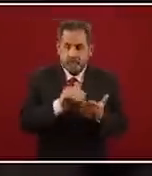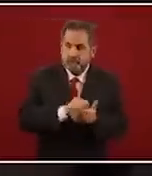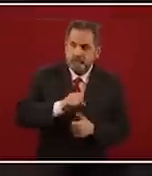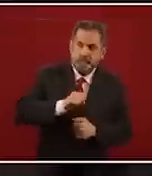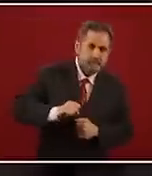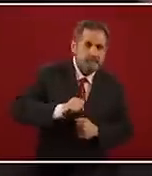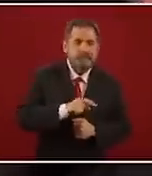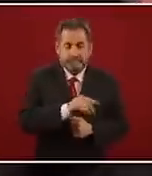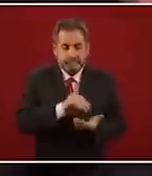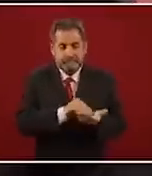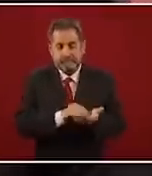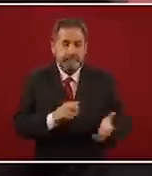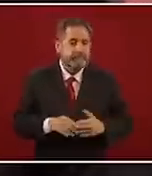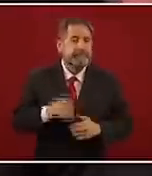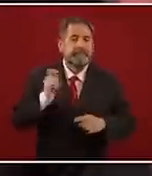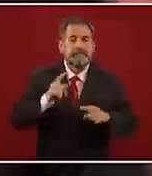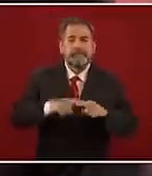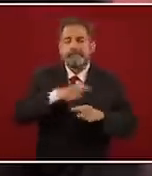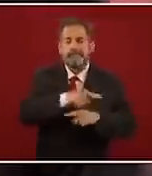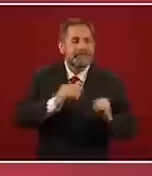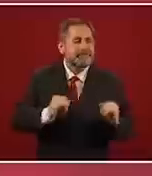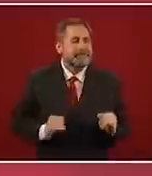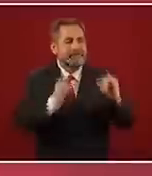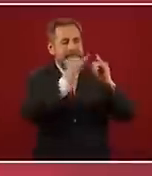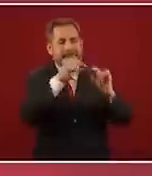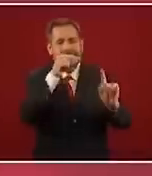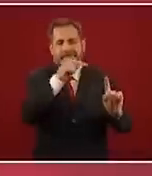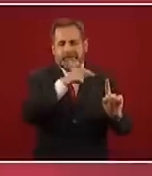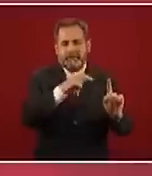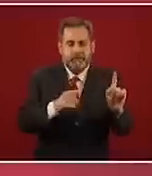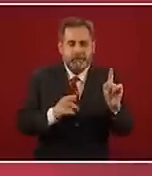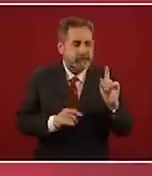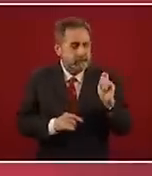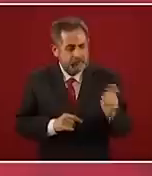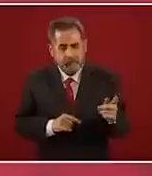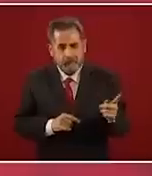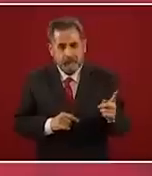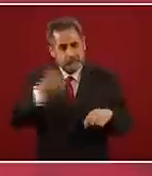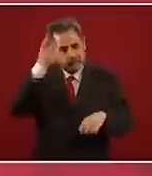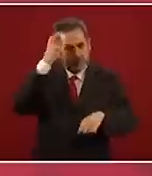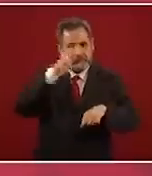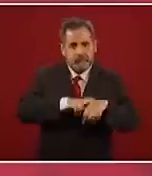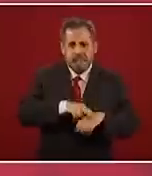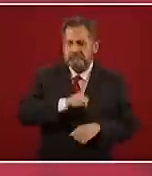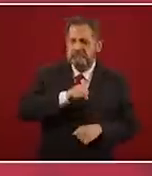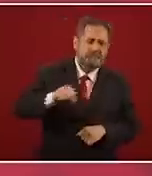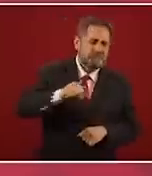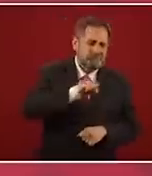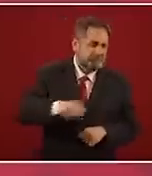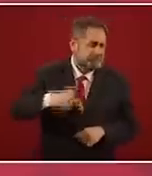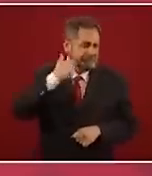resistencias. Es el caso de este instituto, que el director se resiste